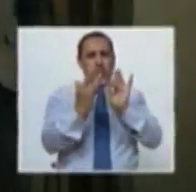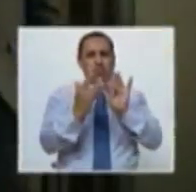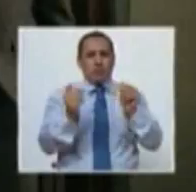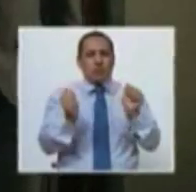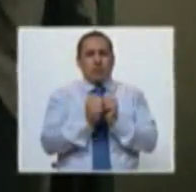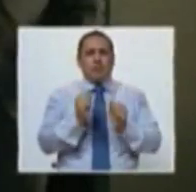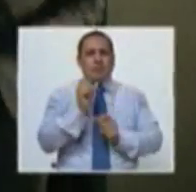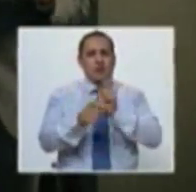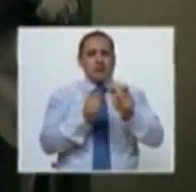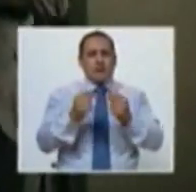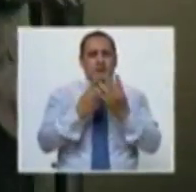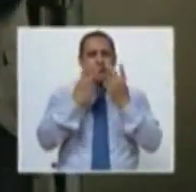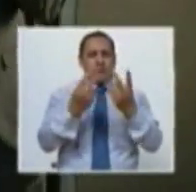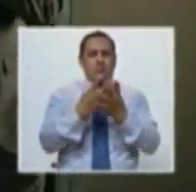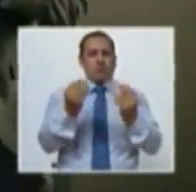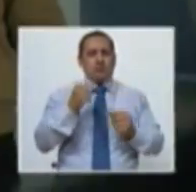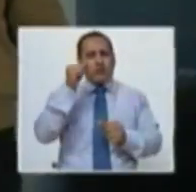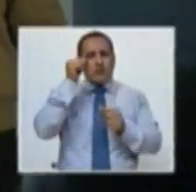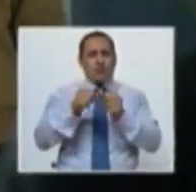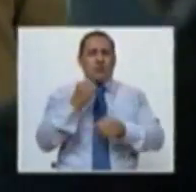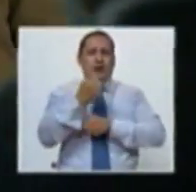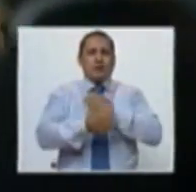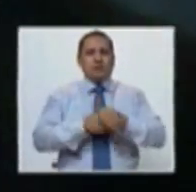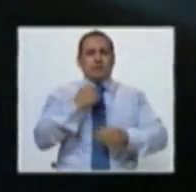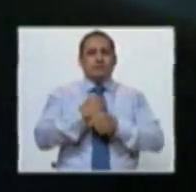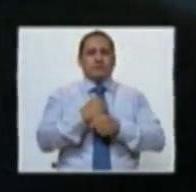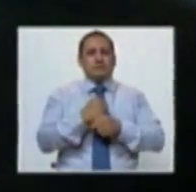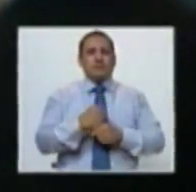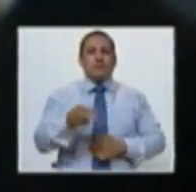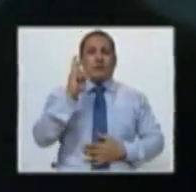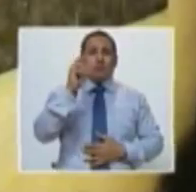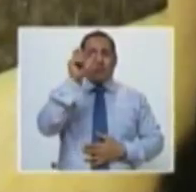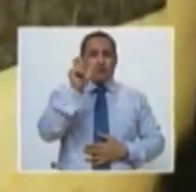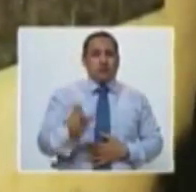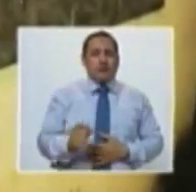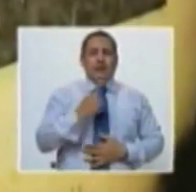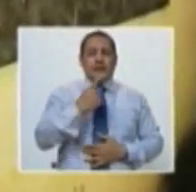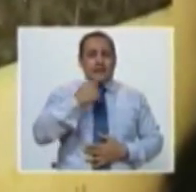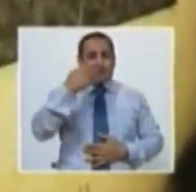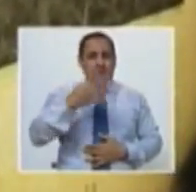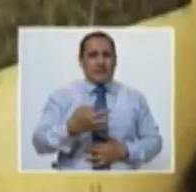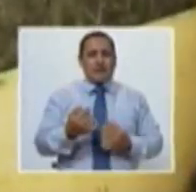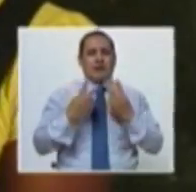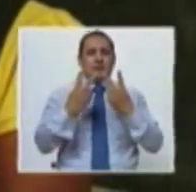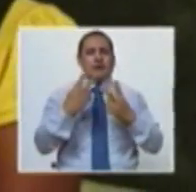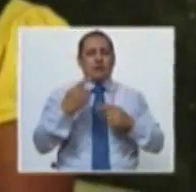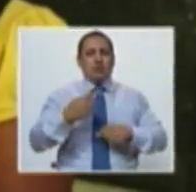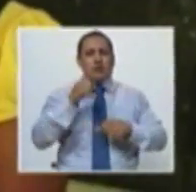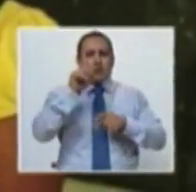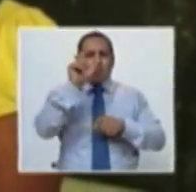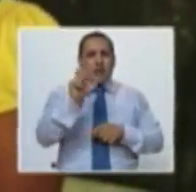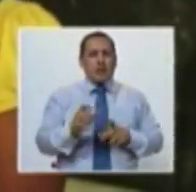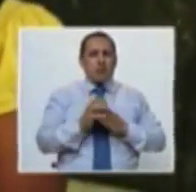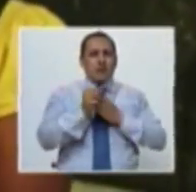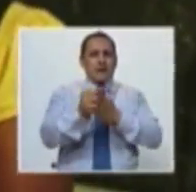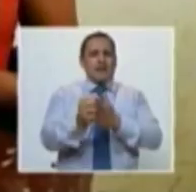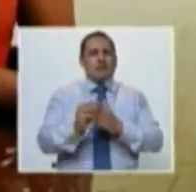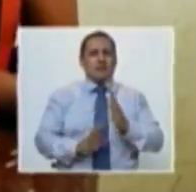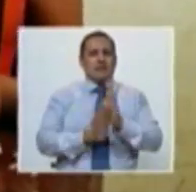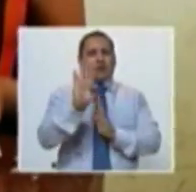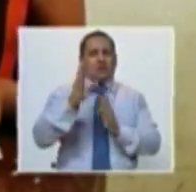uno, quedándose en nuestra memoria por siempre. Un maestro es, en ese sentido, un guía y un pilar en el